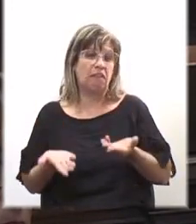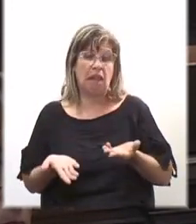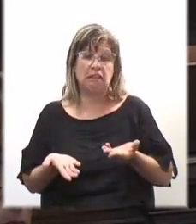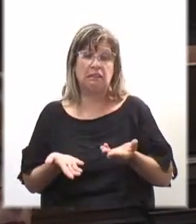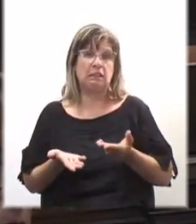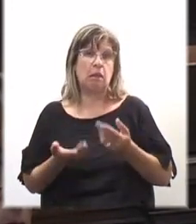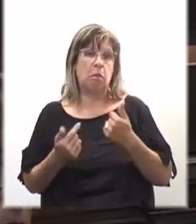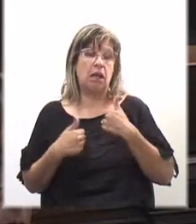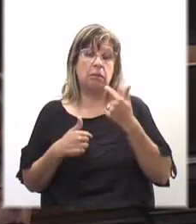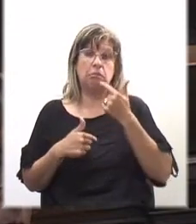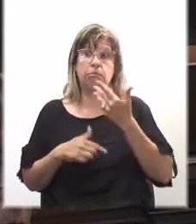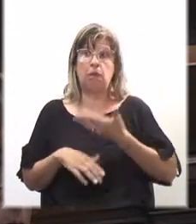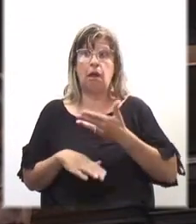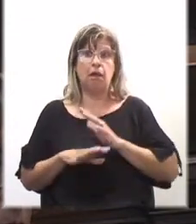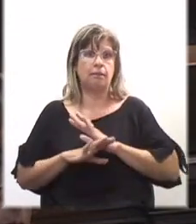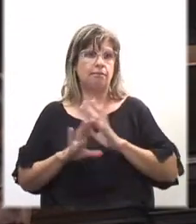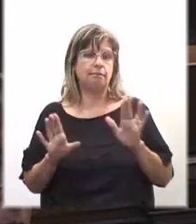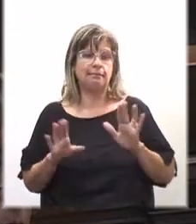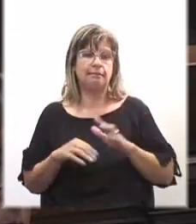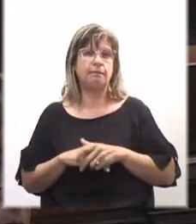mí, admirable.